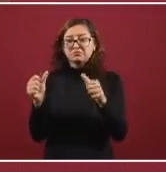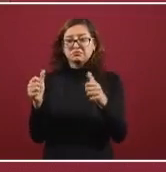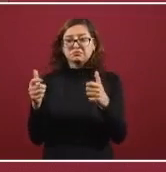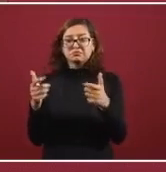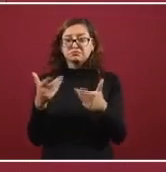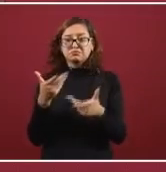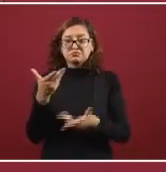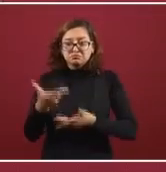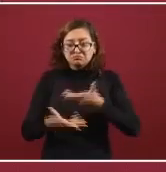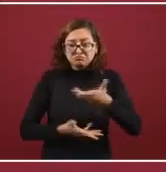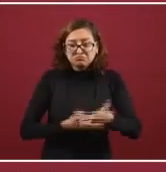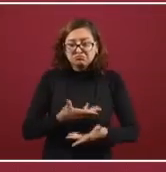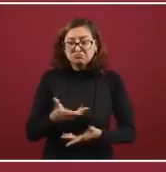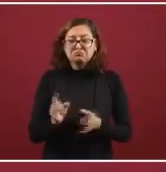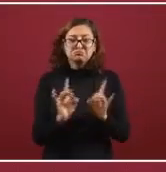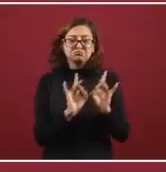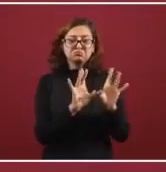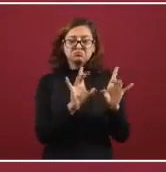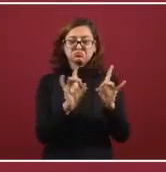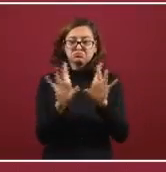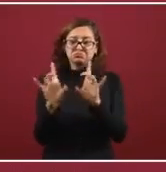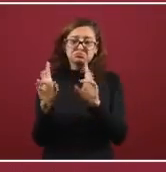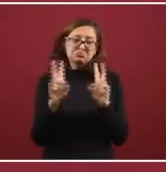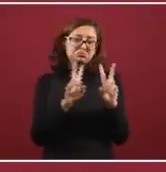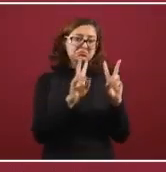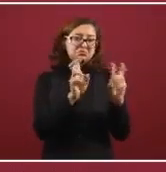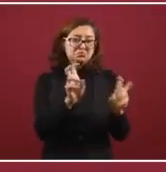para los asuntos que tratamos